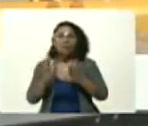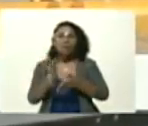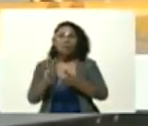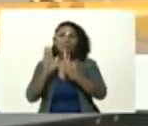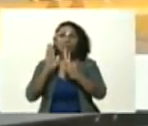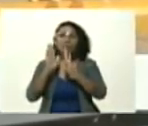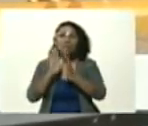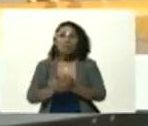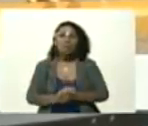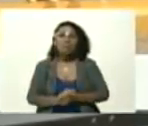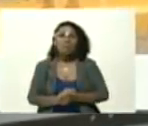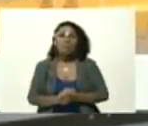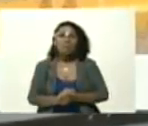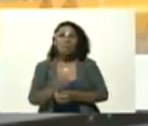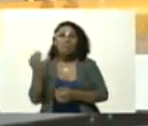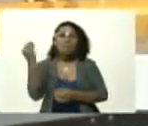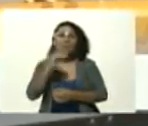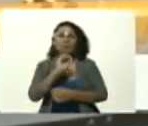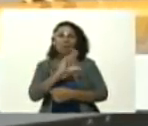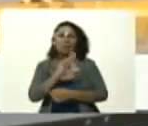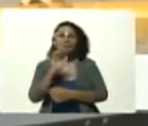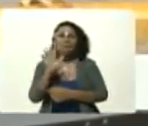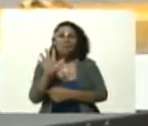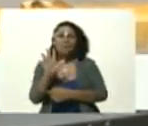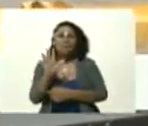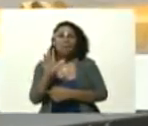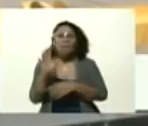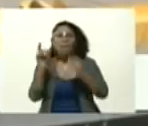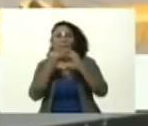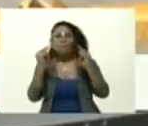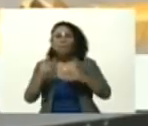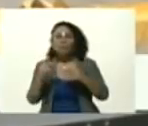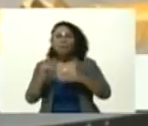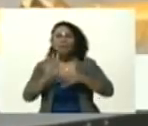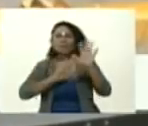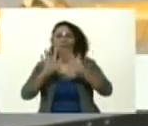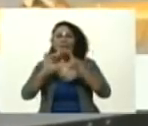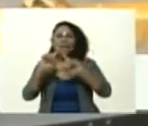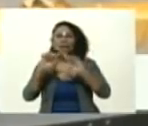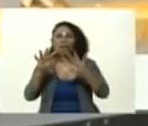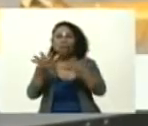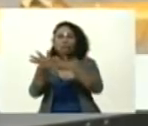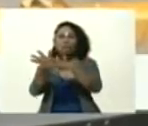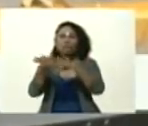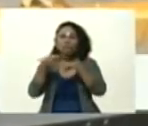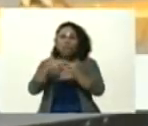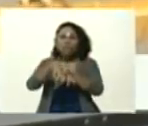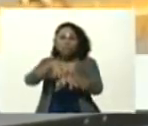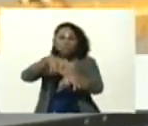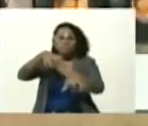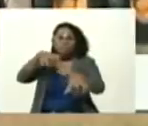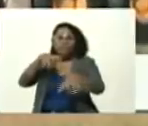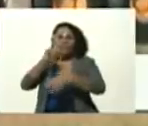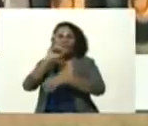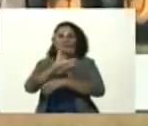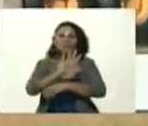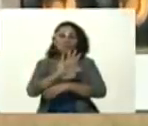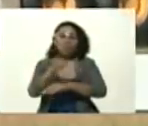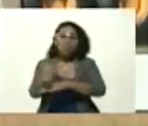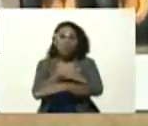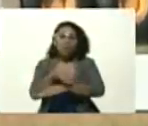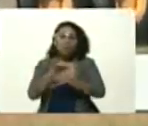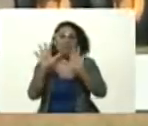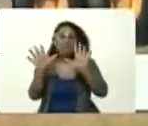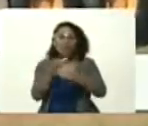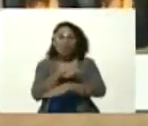presidente, más 34 galpones, más 15 auditorios. Está compuesta por 5 avenidas, 10 calles